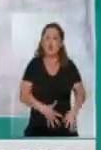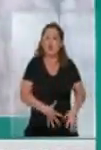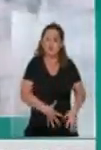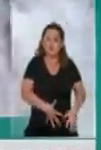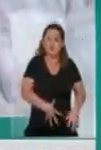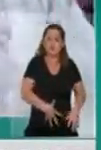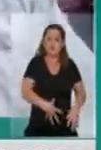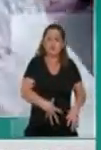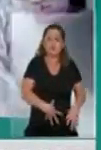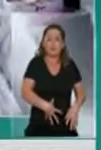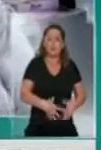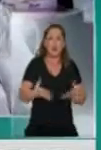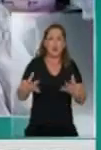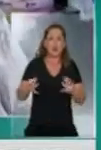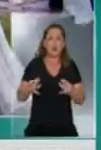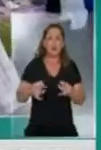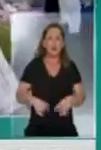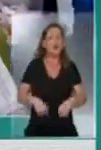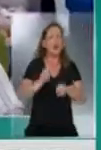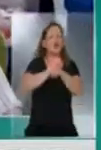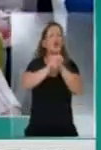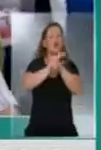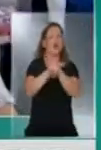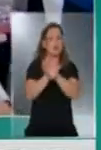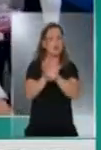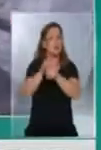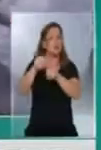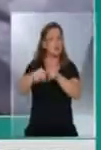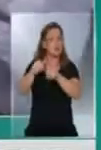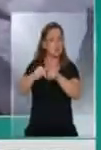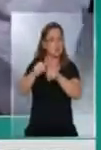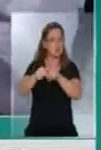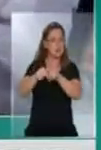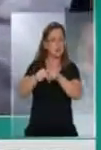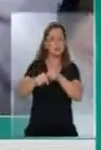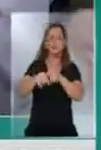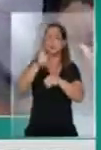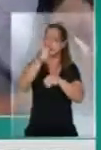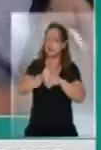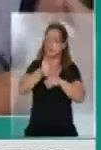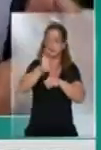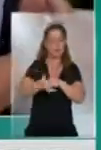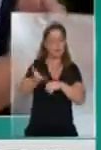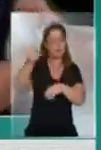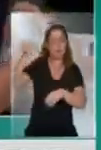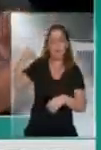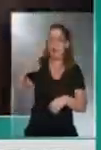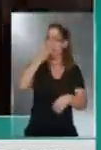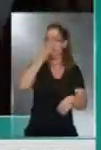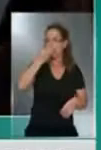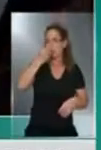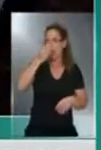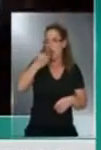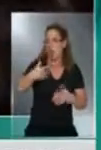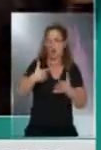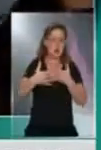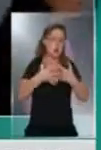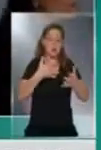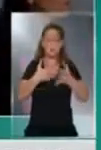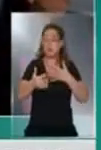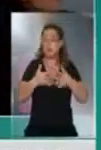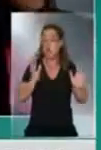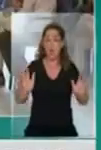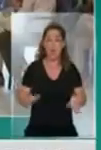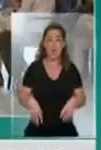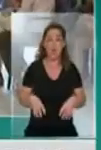Recuerda que el coronavirus es causal, el coronavirus de siempre, el que tenemos estacionalmente, el que siempre está, que causa resfriado común, del cual conocemos